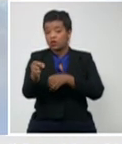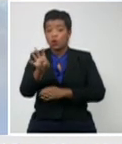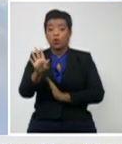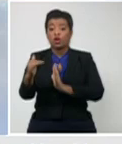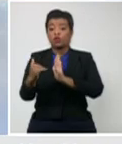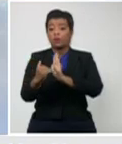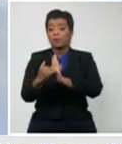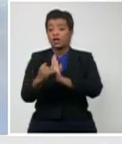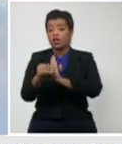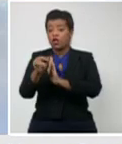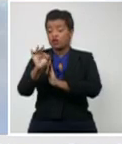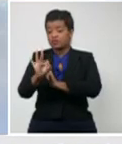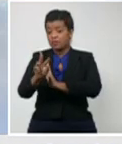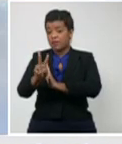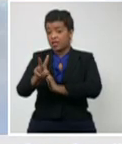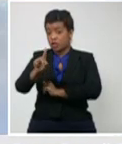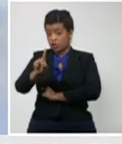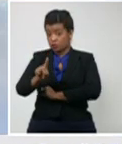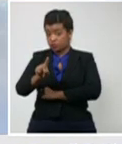4.821, el